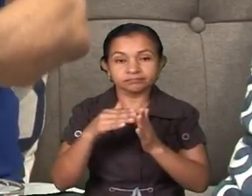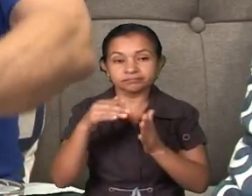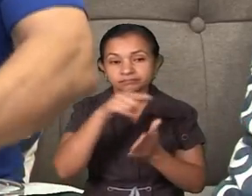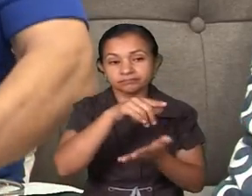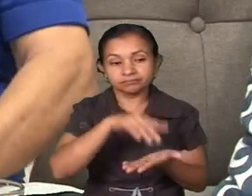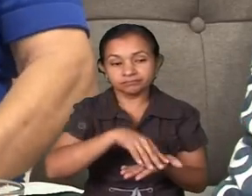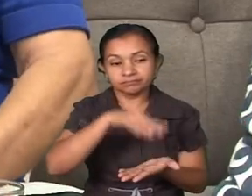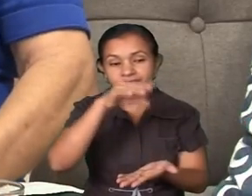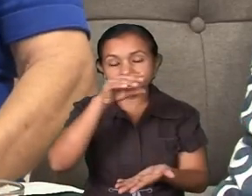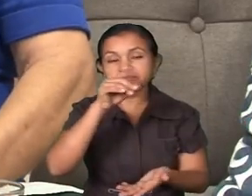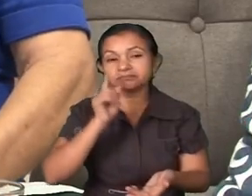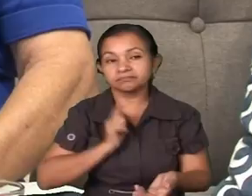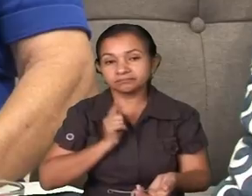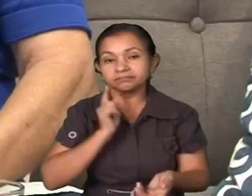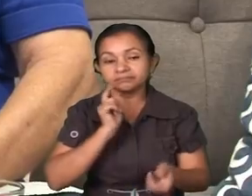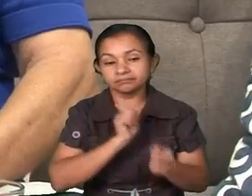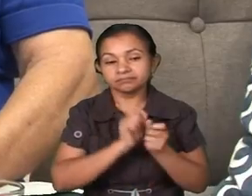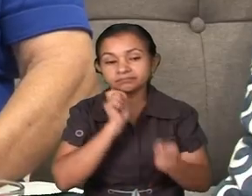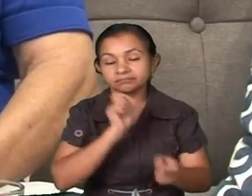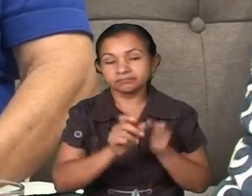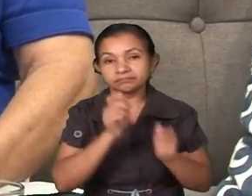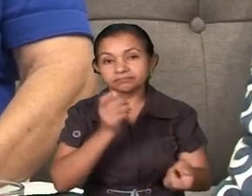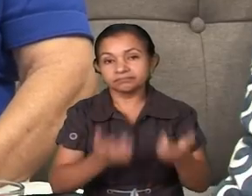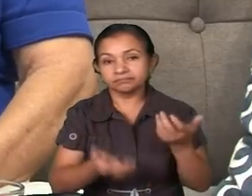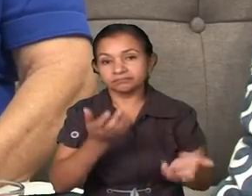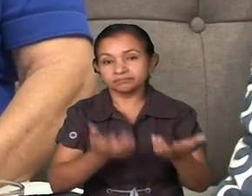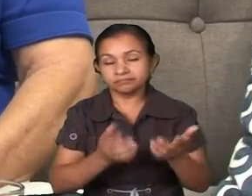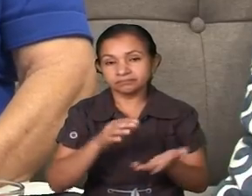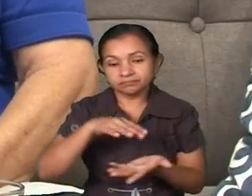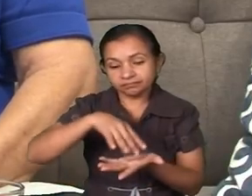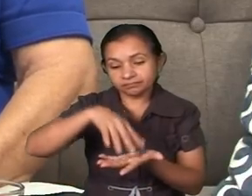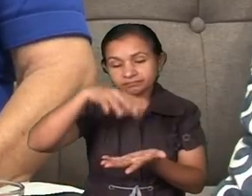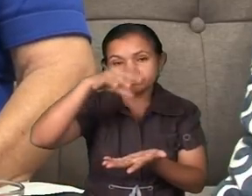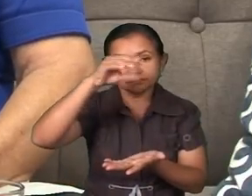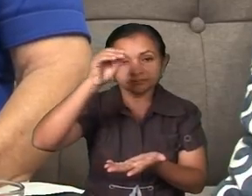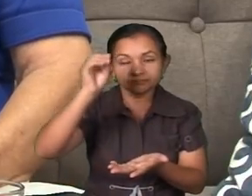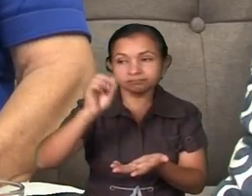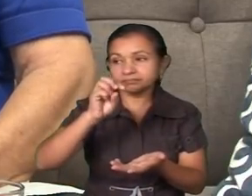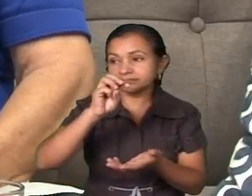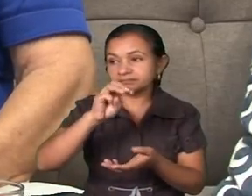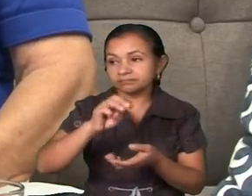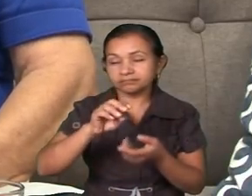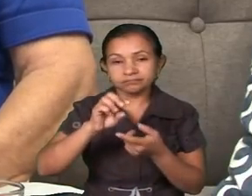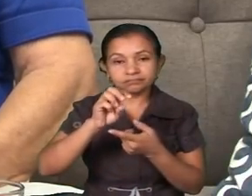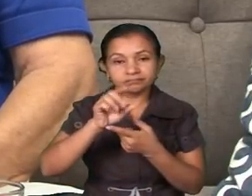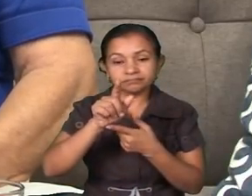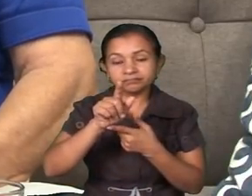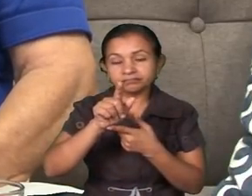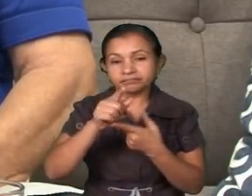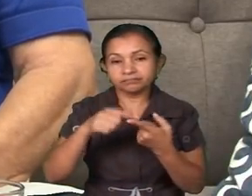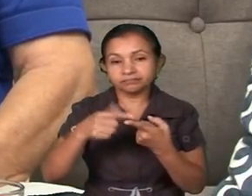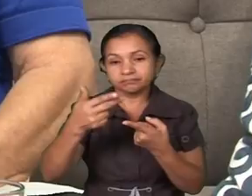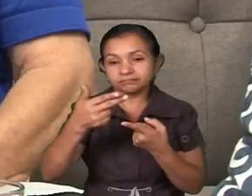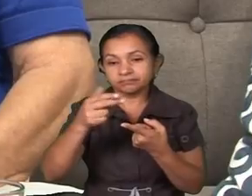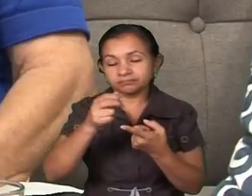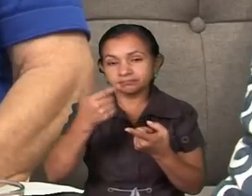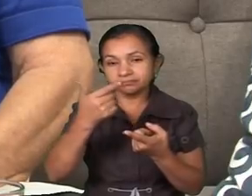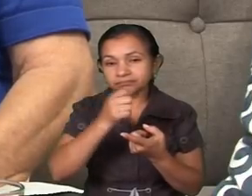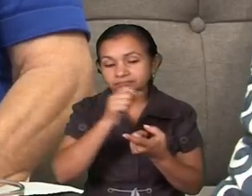está incendiada, porque no es la Francia de Mitterrand, la Francia de un Charles de